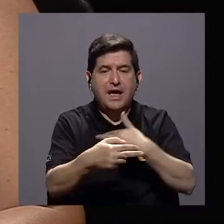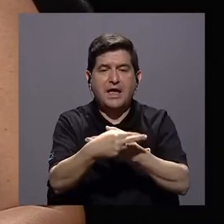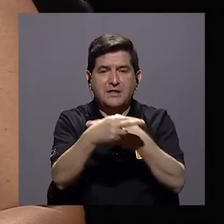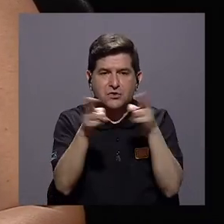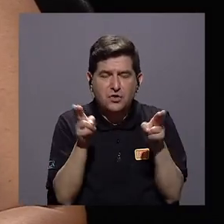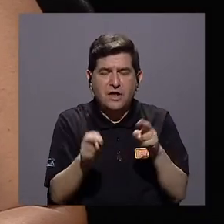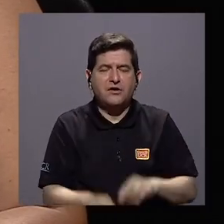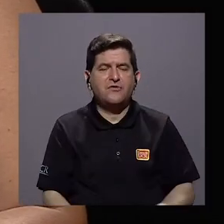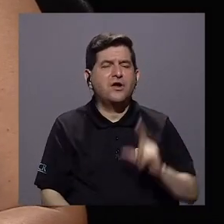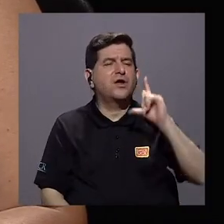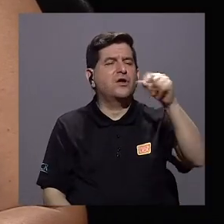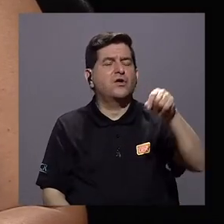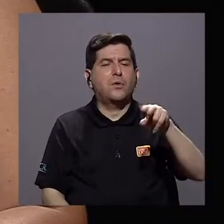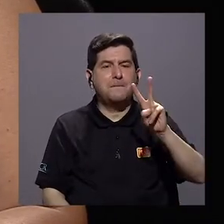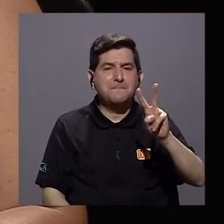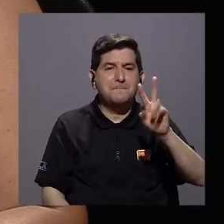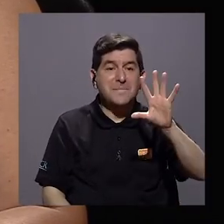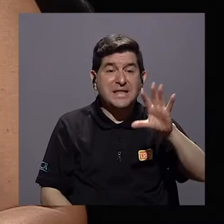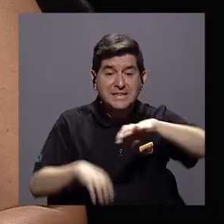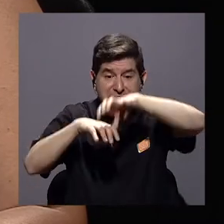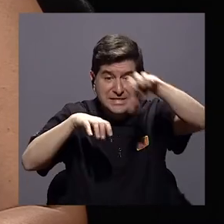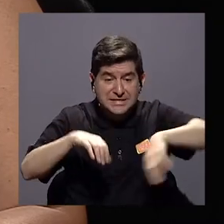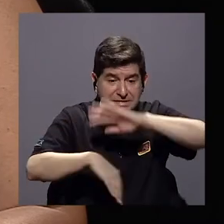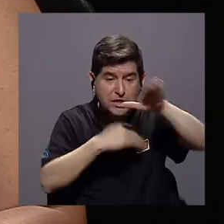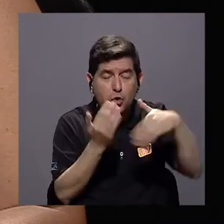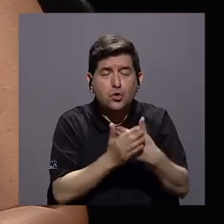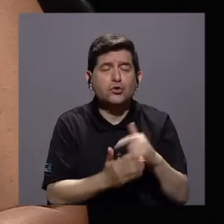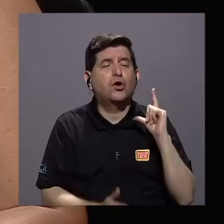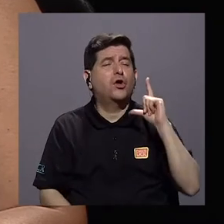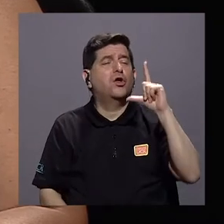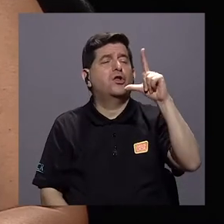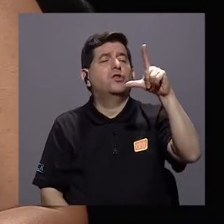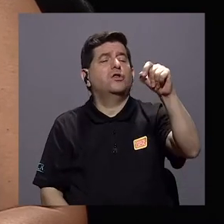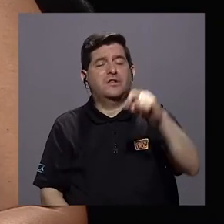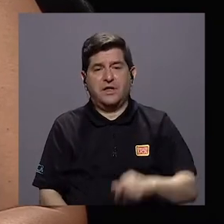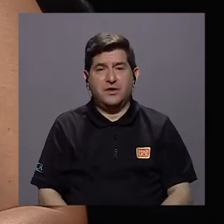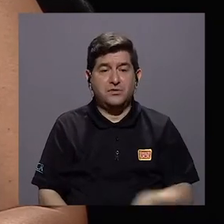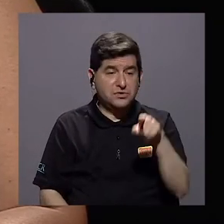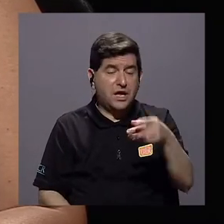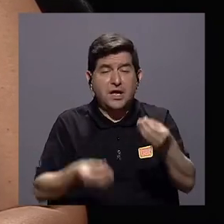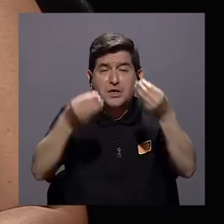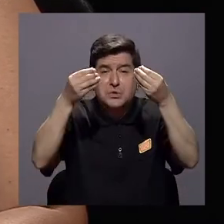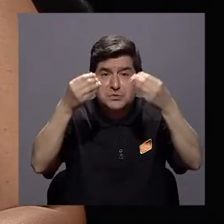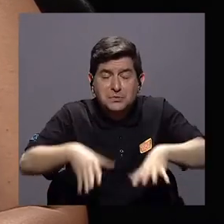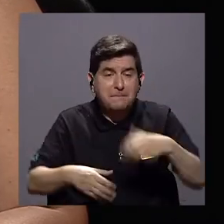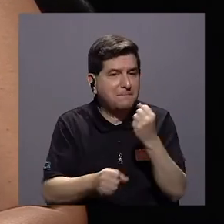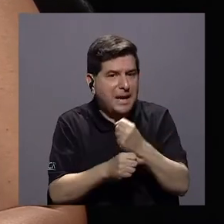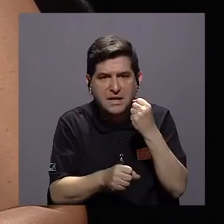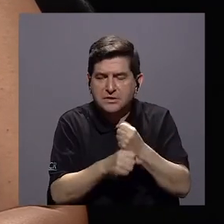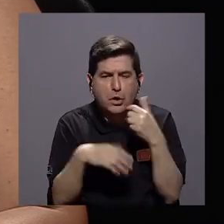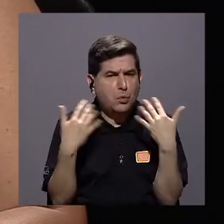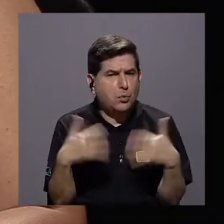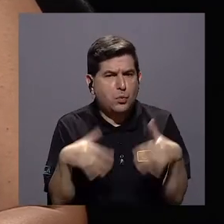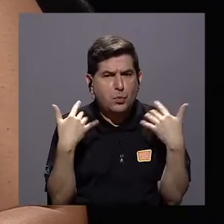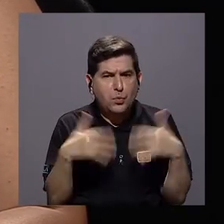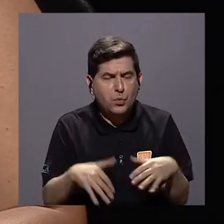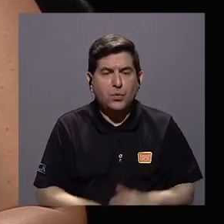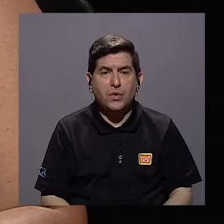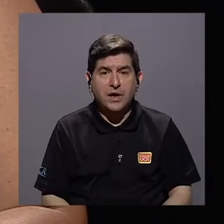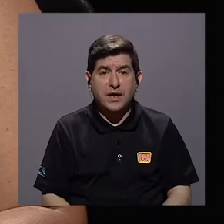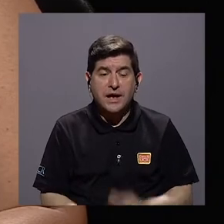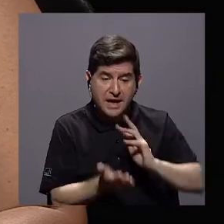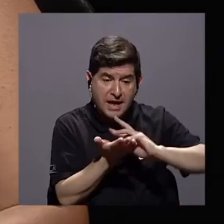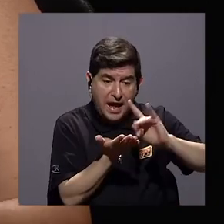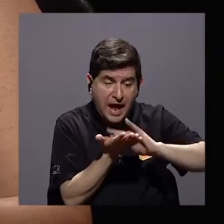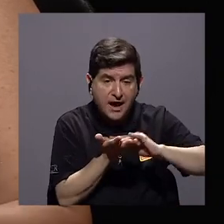las zonas rurales. Estamos en 25 cantones. Todos alejados, todos que han perdido muchísimo empleo y que